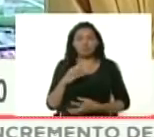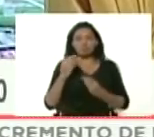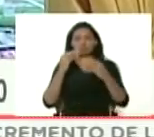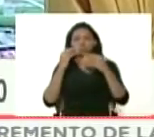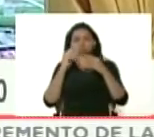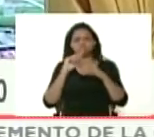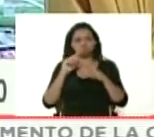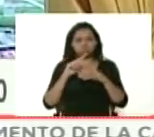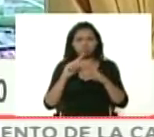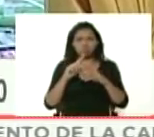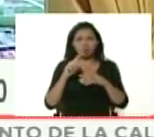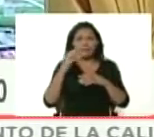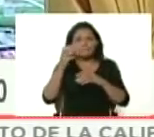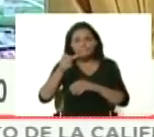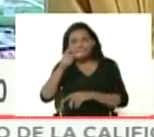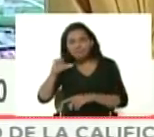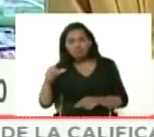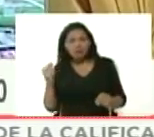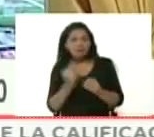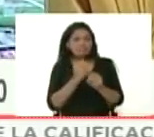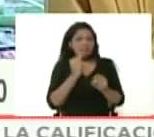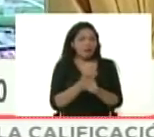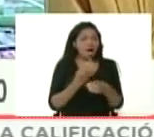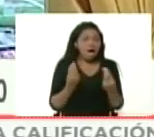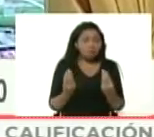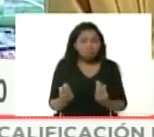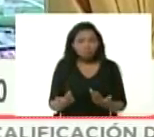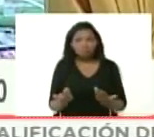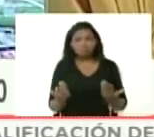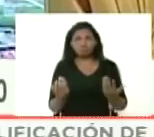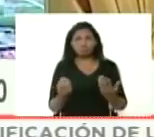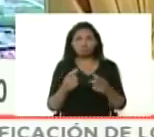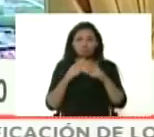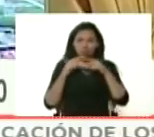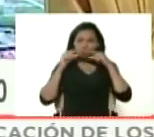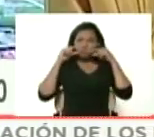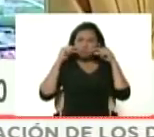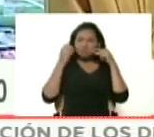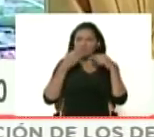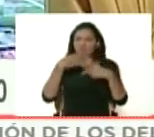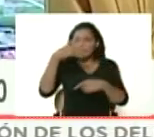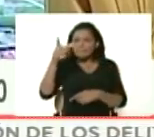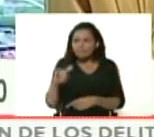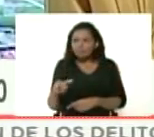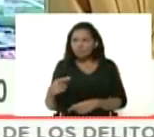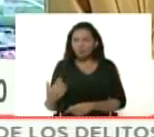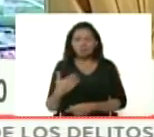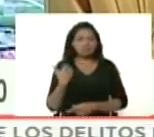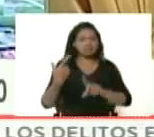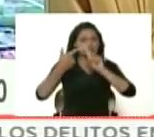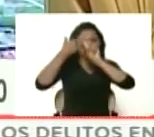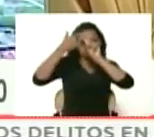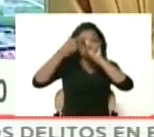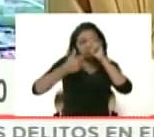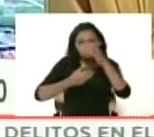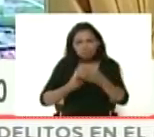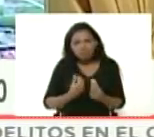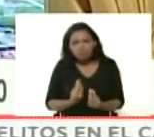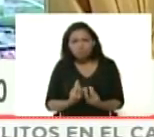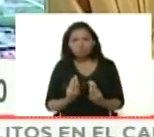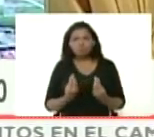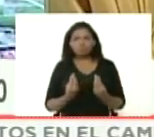afectuosa, trabajadora, buena gente, sonriente, optimista, luchadora.